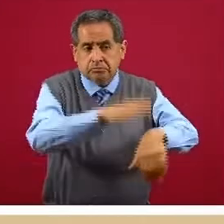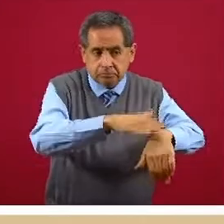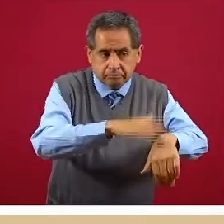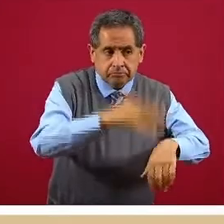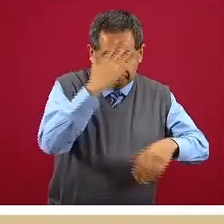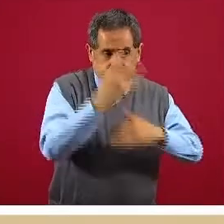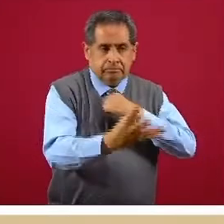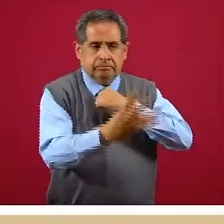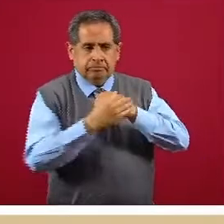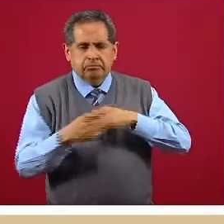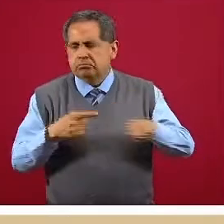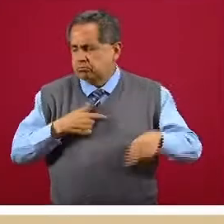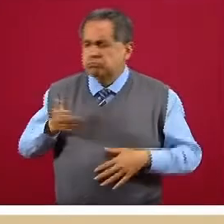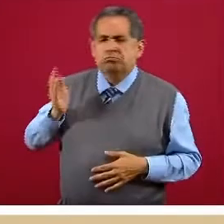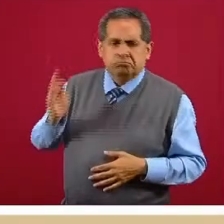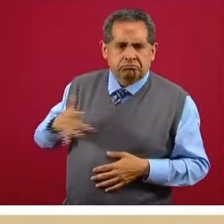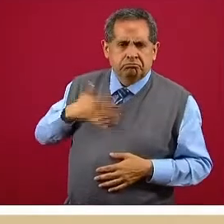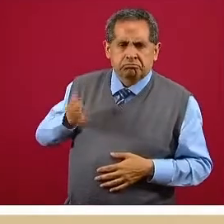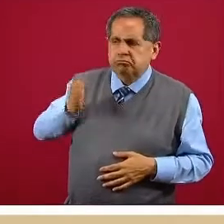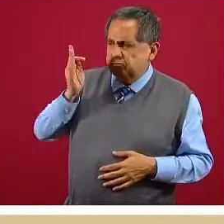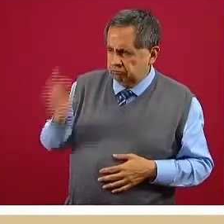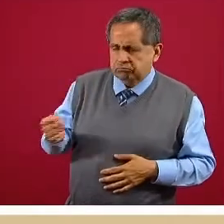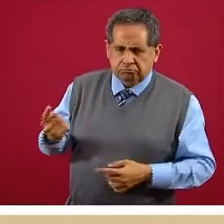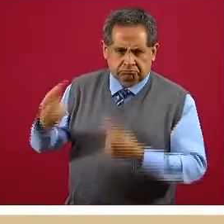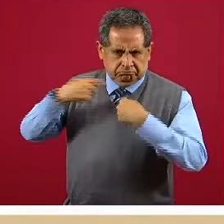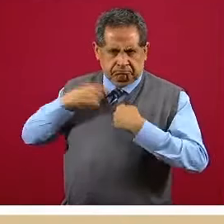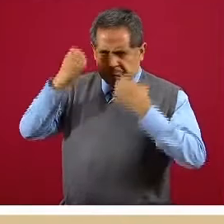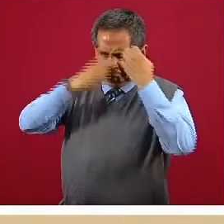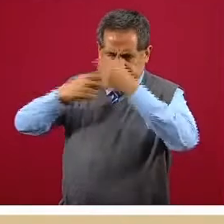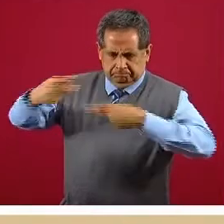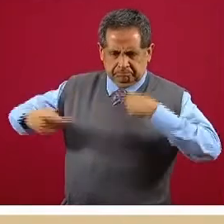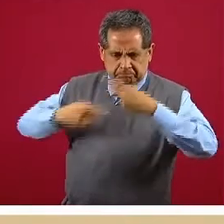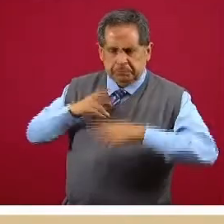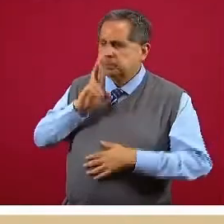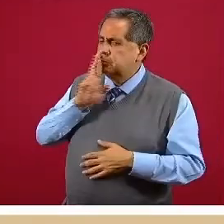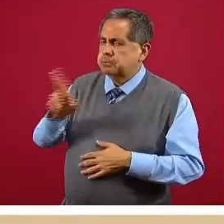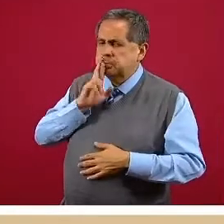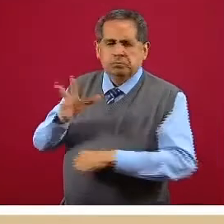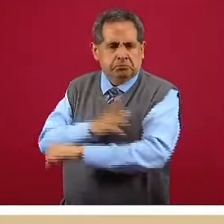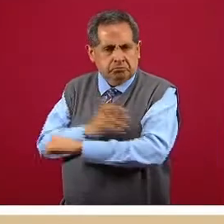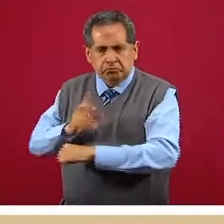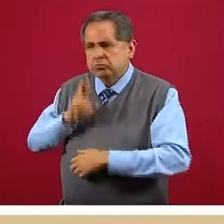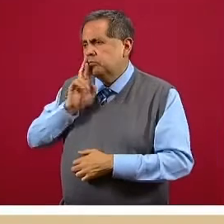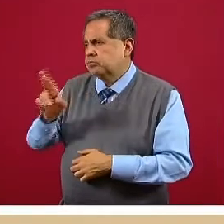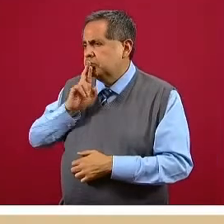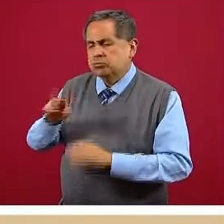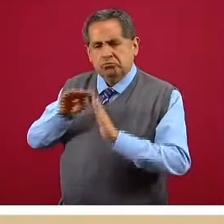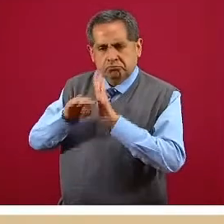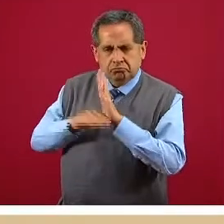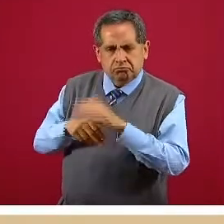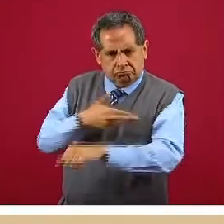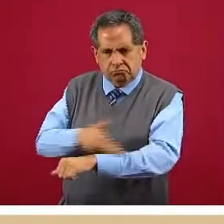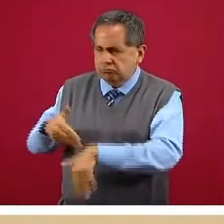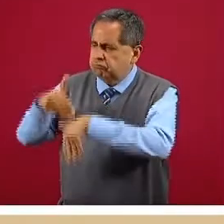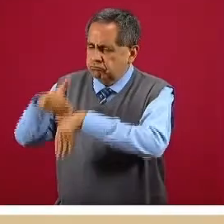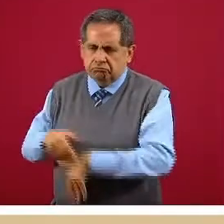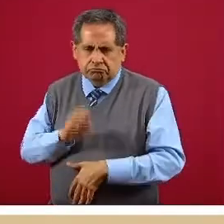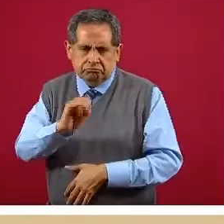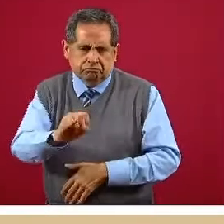pero es una carta de aceptación en que la gente acepta contestar la encuesta y los manuales de